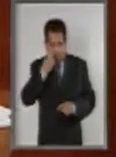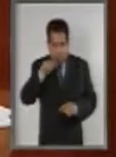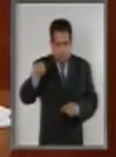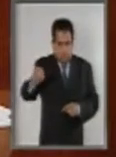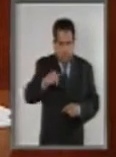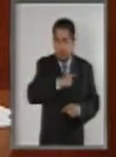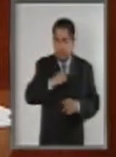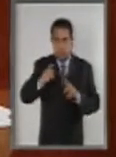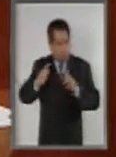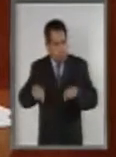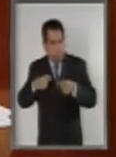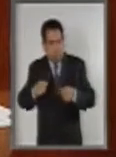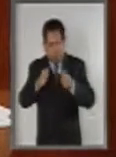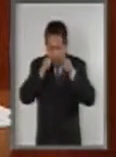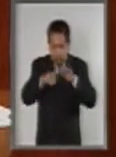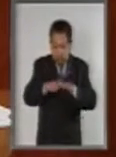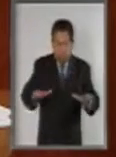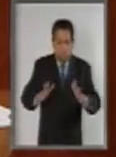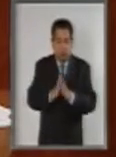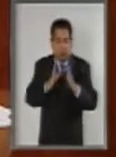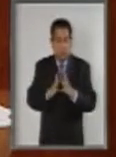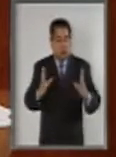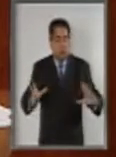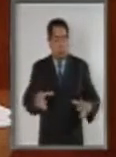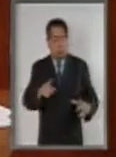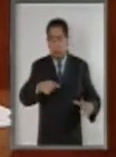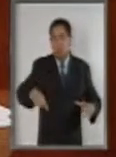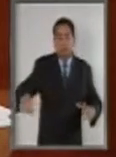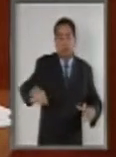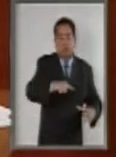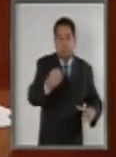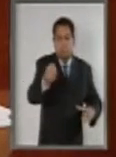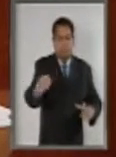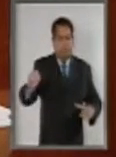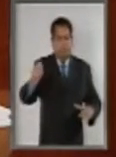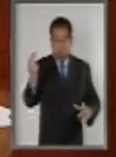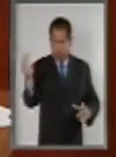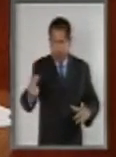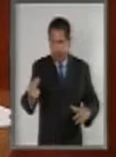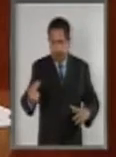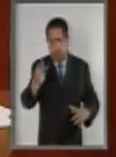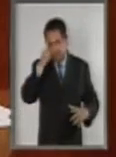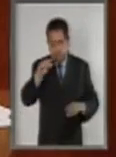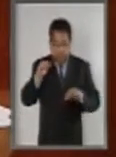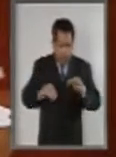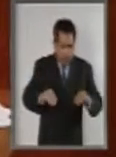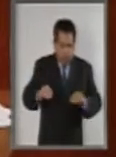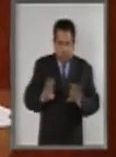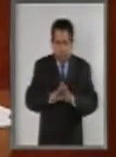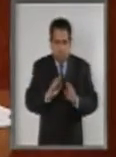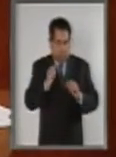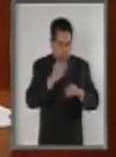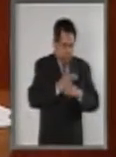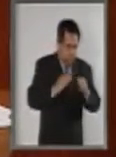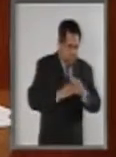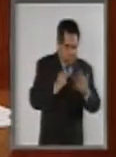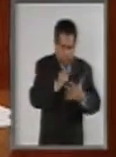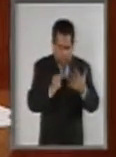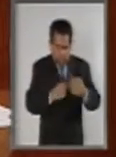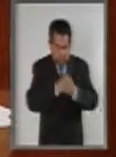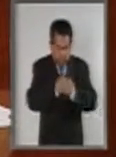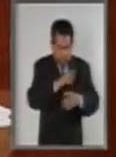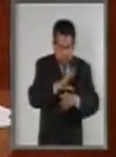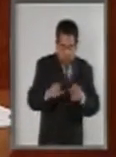plena inclusión y participación social, la cual es indispensable, a elaborar formatos accesibles de materiales